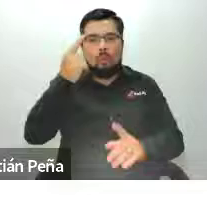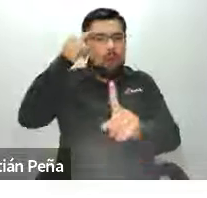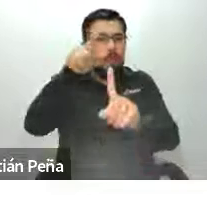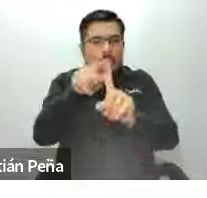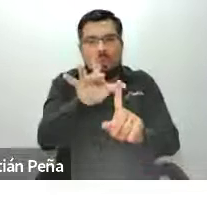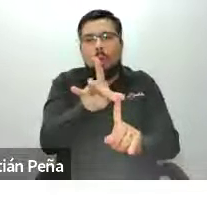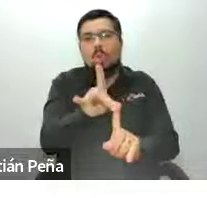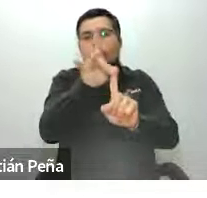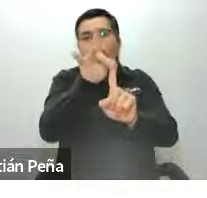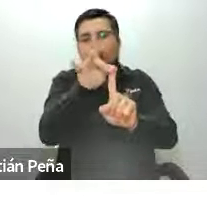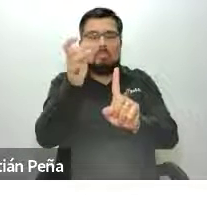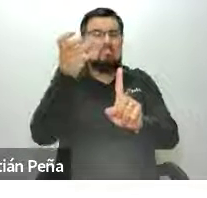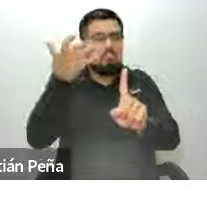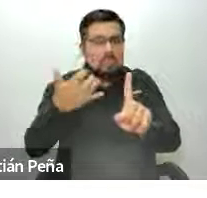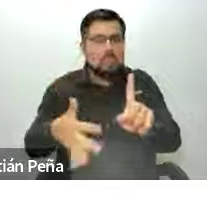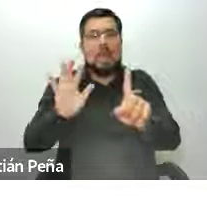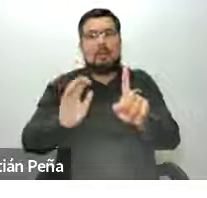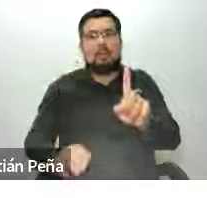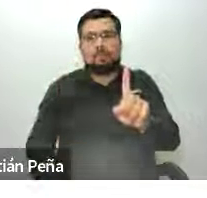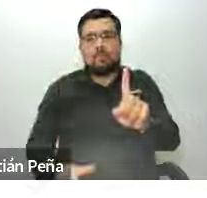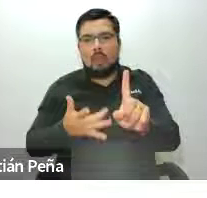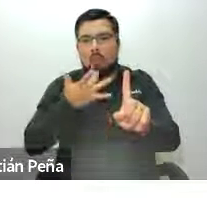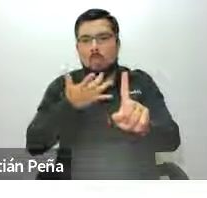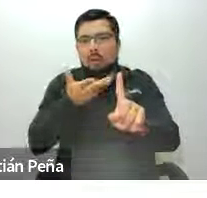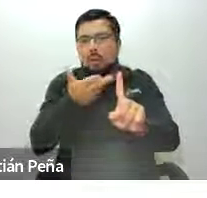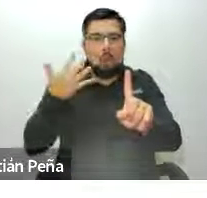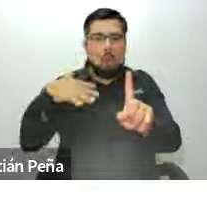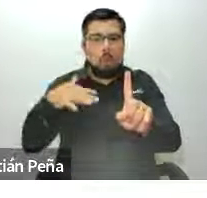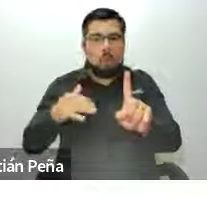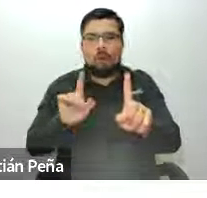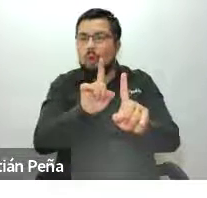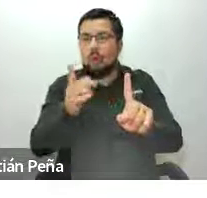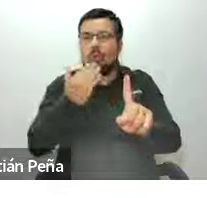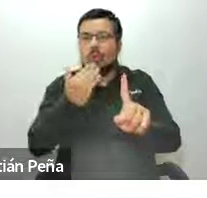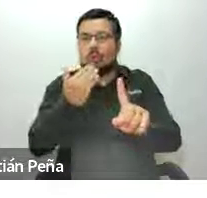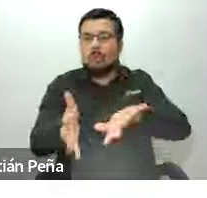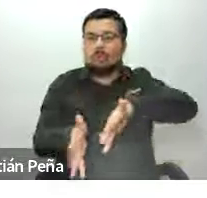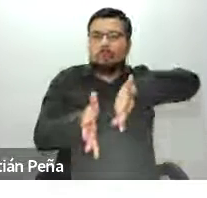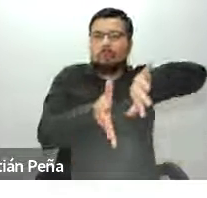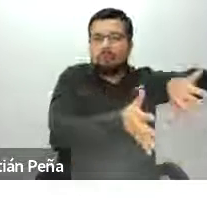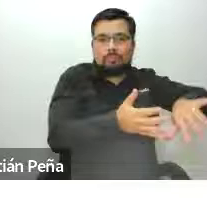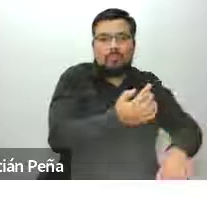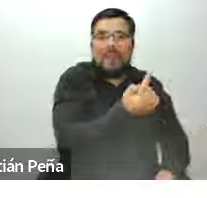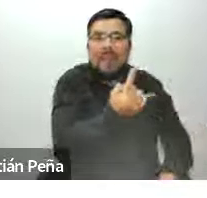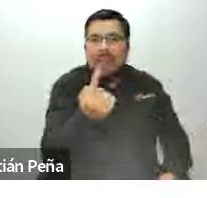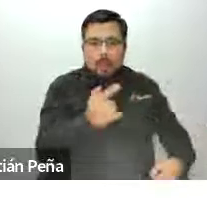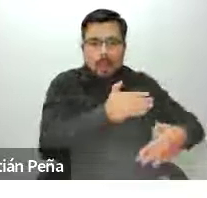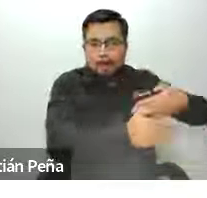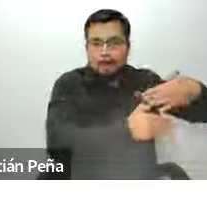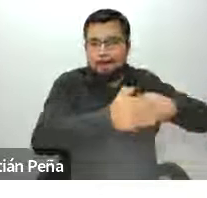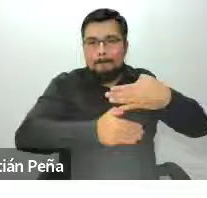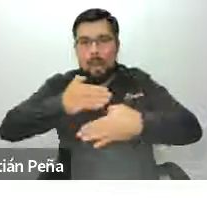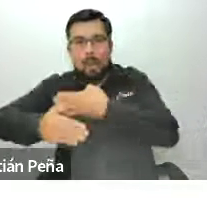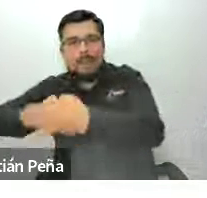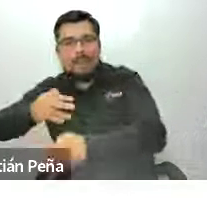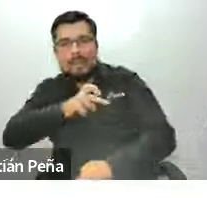pertinentes y relevantes, sino que también cada progresión, ¿no es cierto?, incluye una orientación